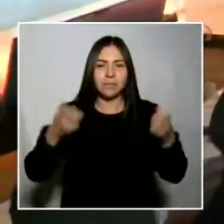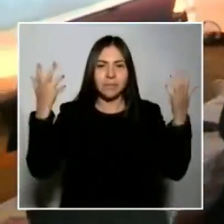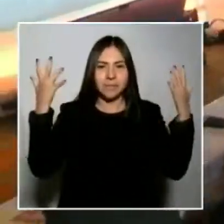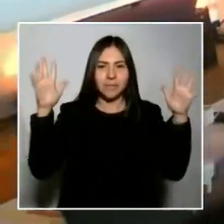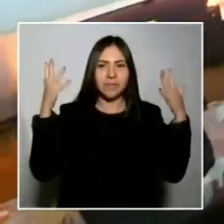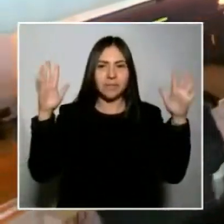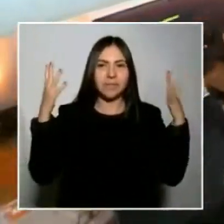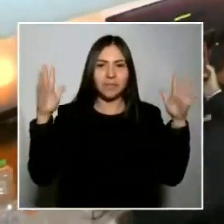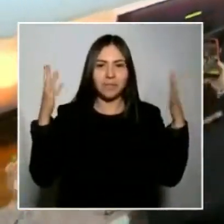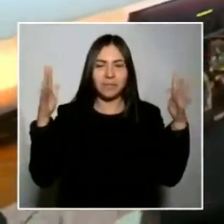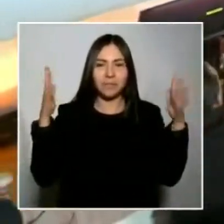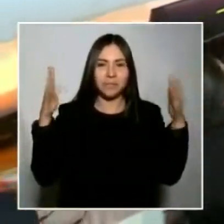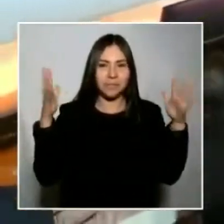Gómez Oh